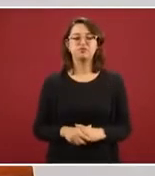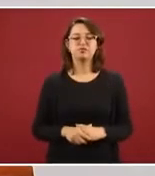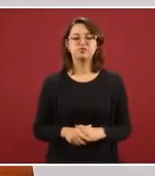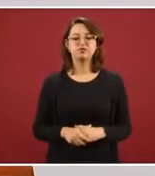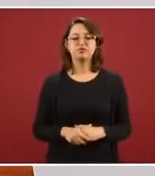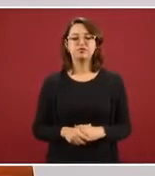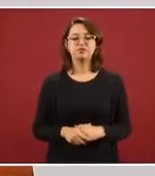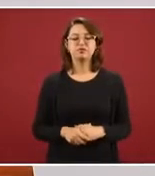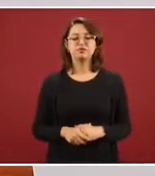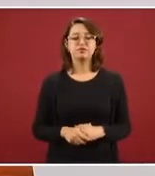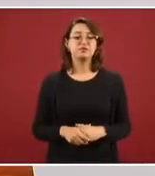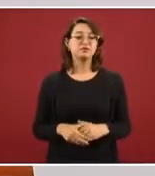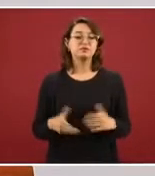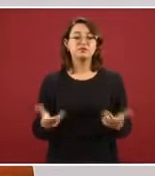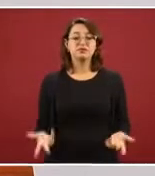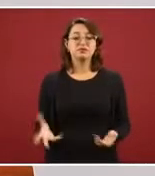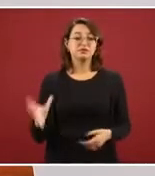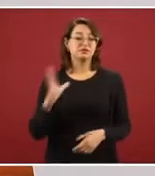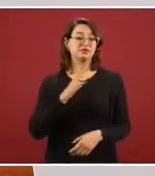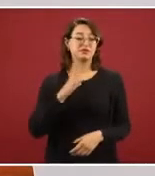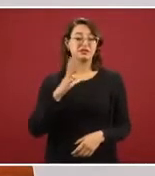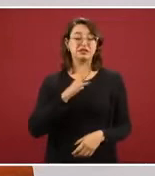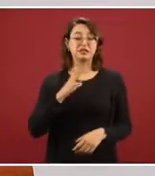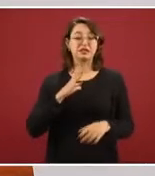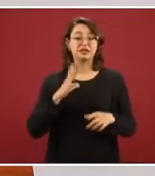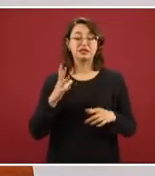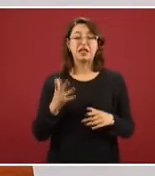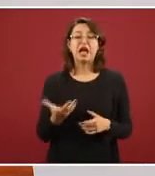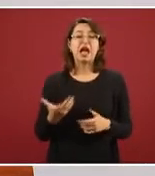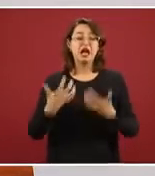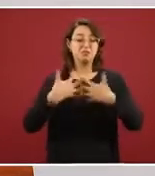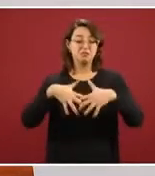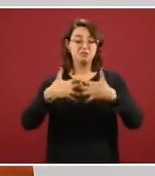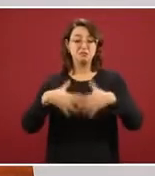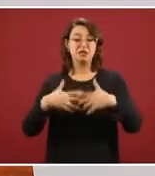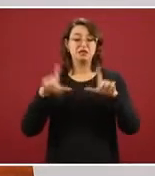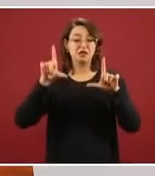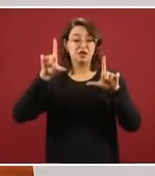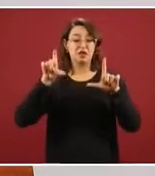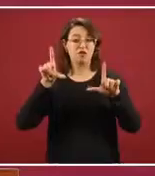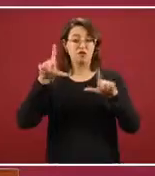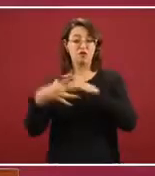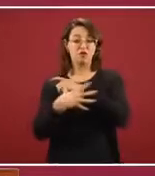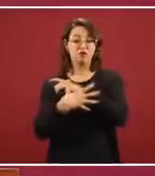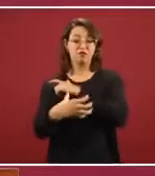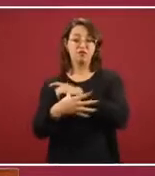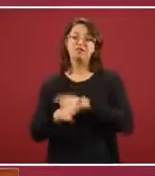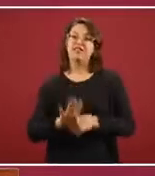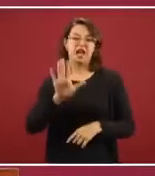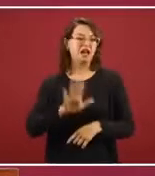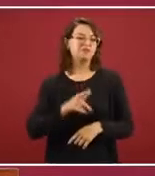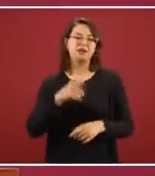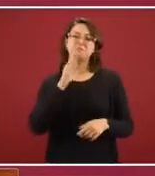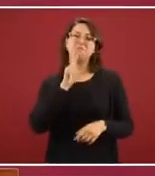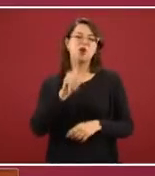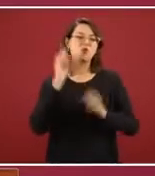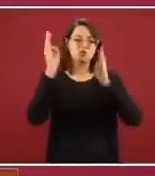hay equipos de rayos x que están para el museo